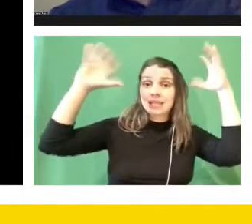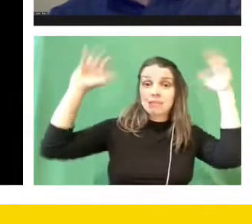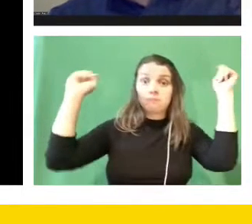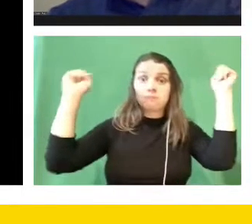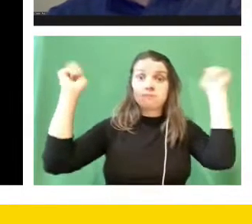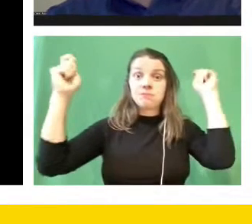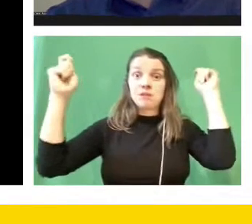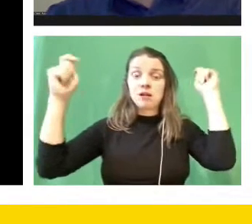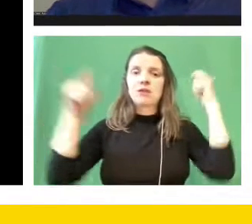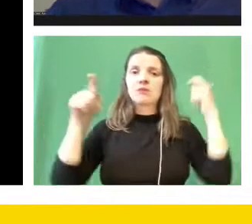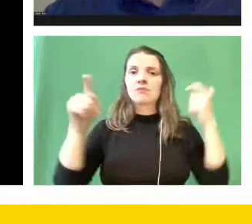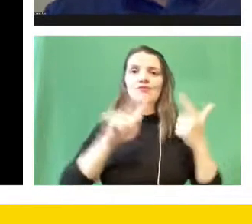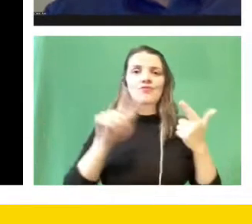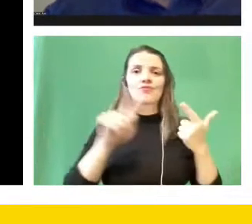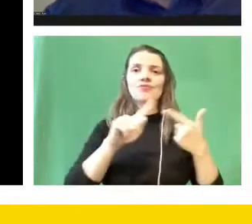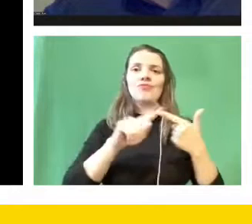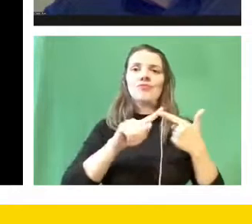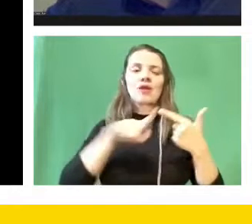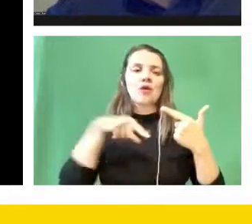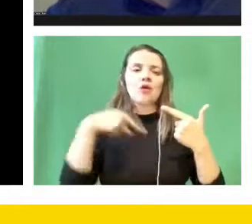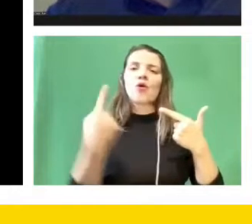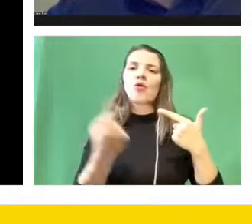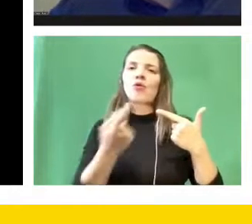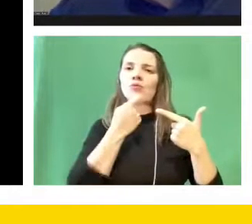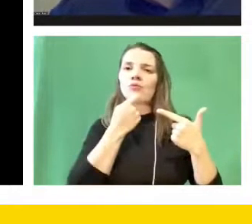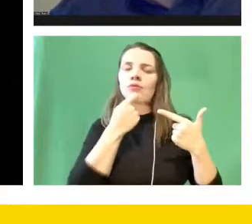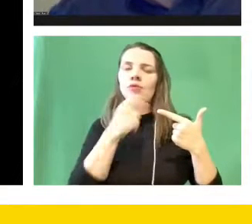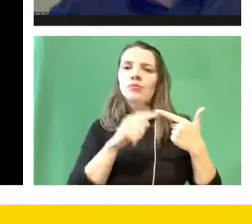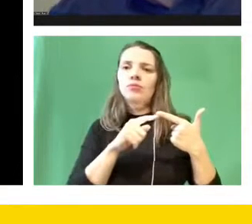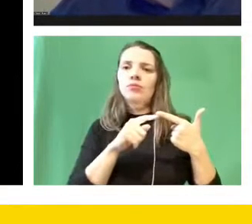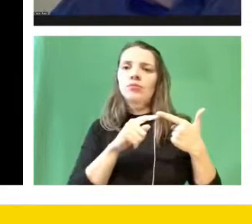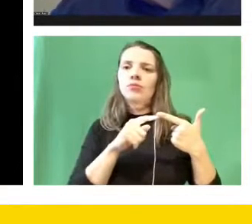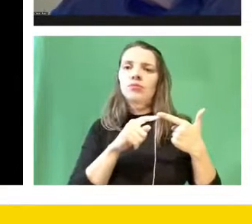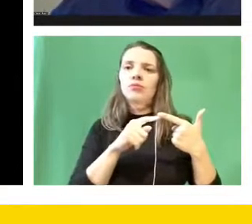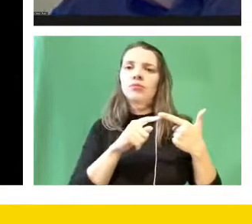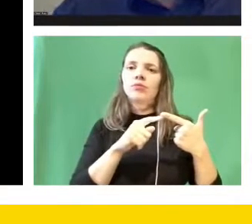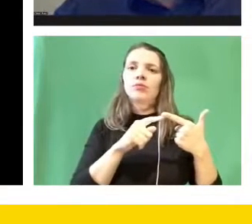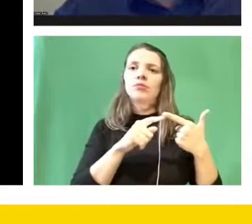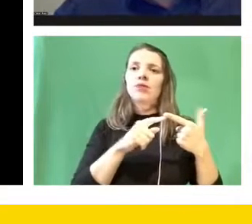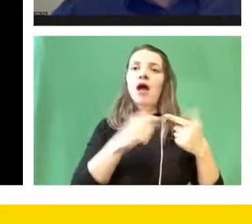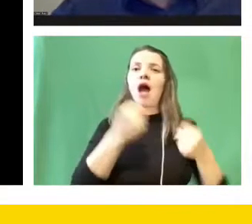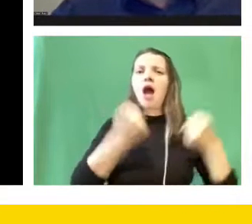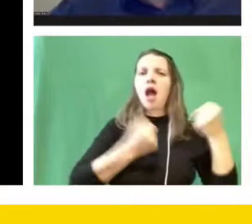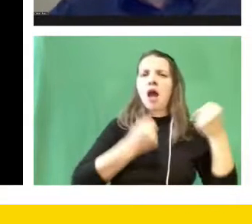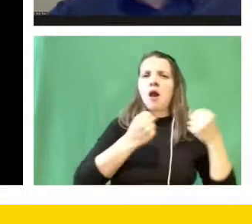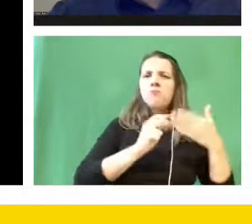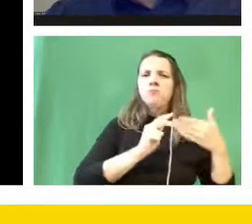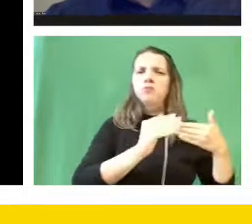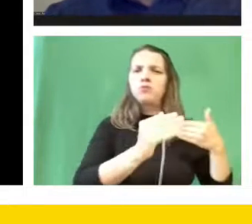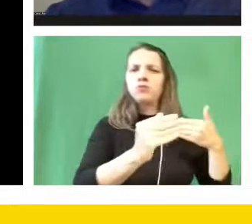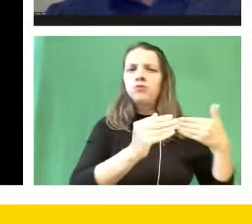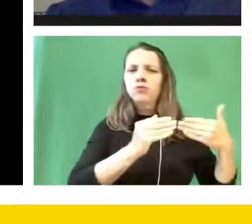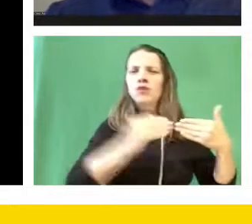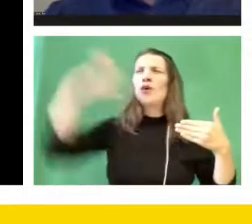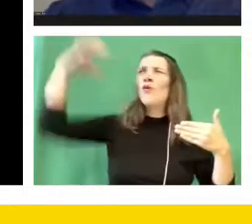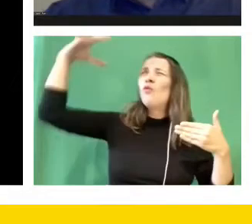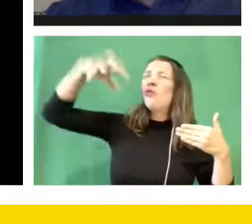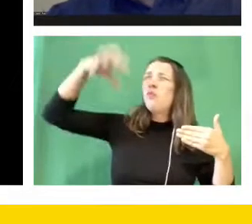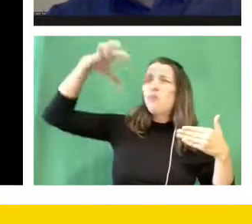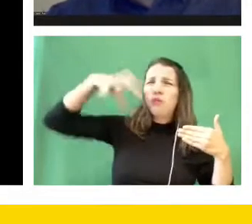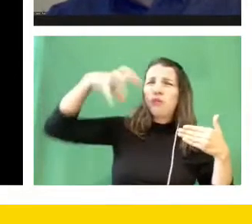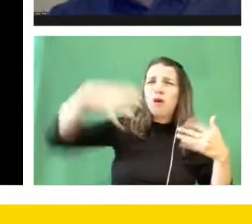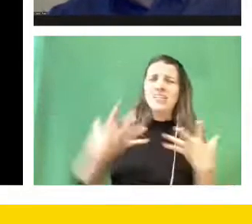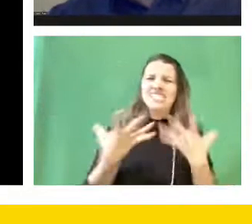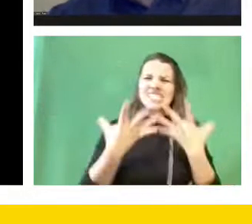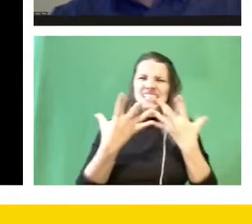los impactos que generan, por ejemplo, eventos como marejadas, aumento de temperatura, aluviones, lluvias intensas, sequía, todo